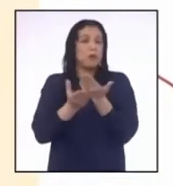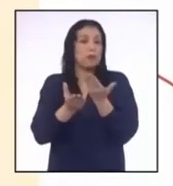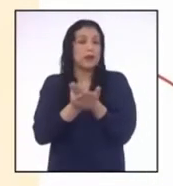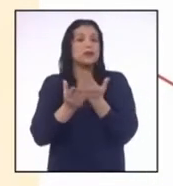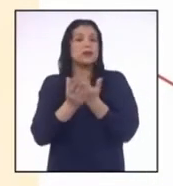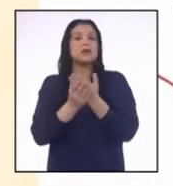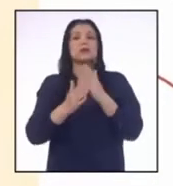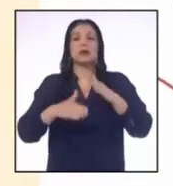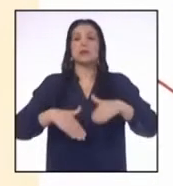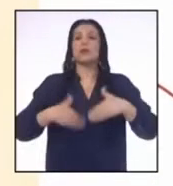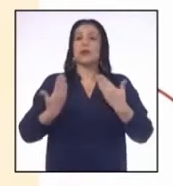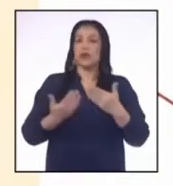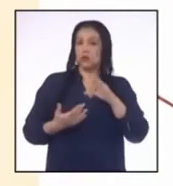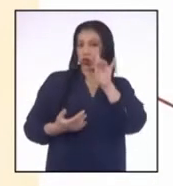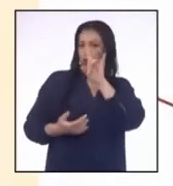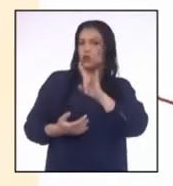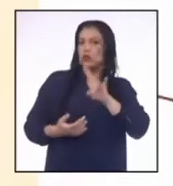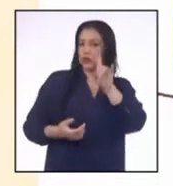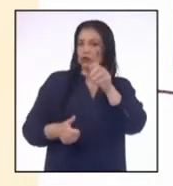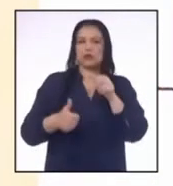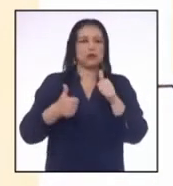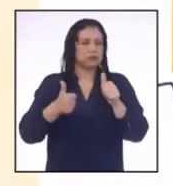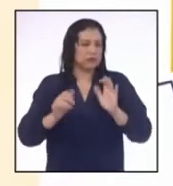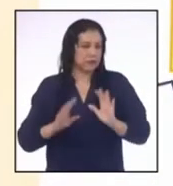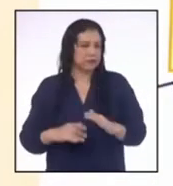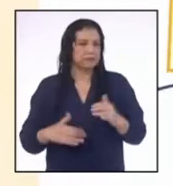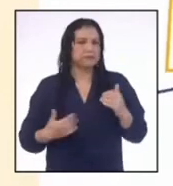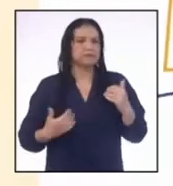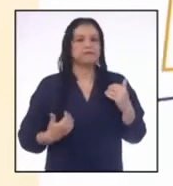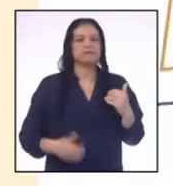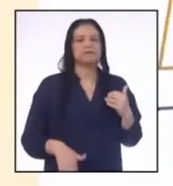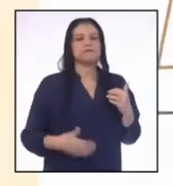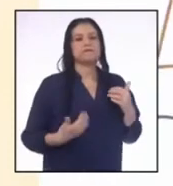les serán de mucha utilidad.